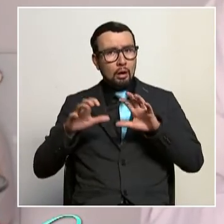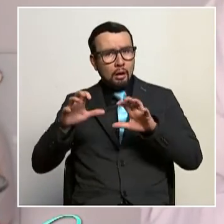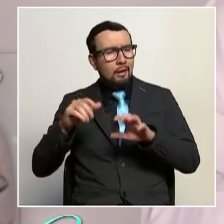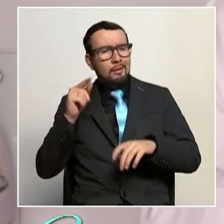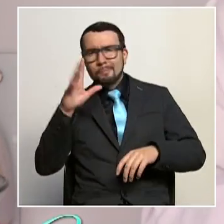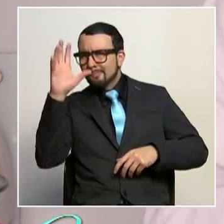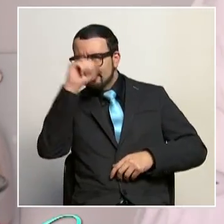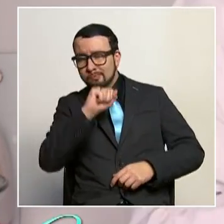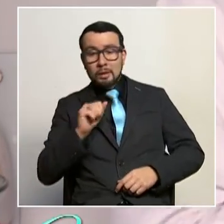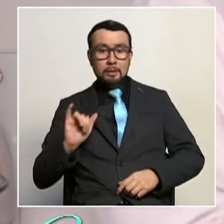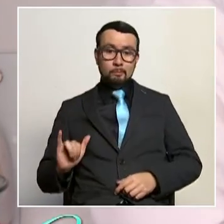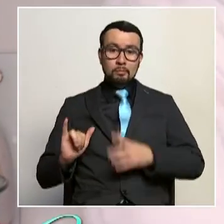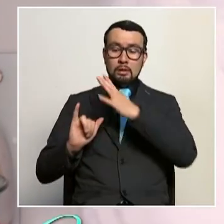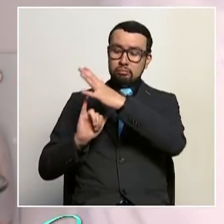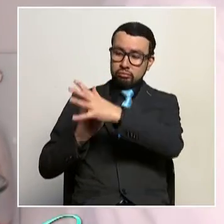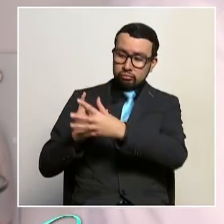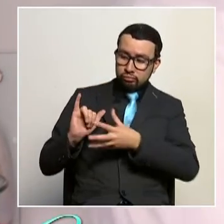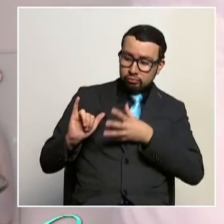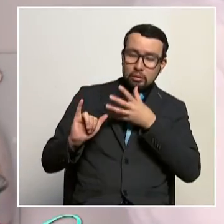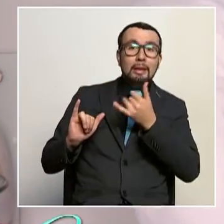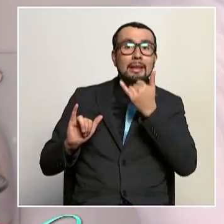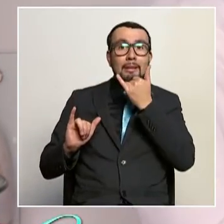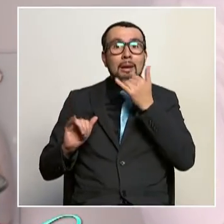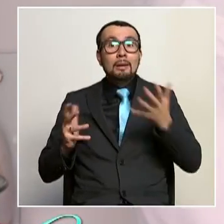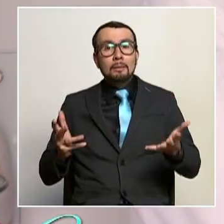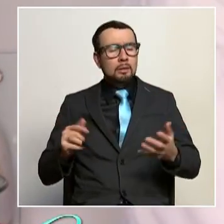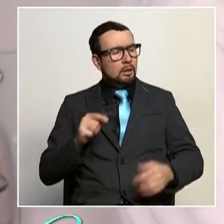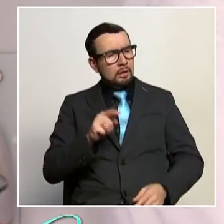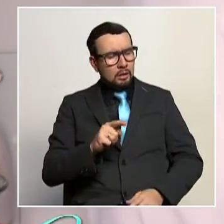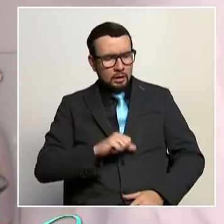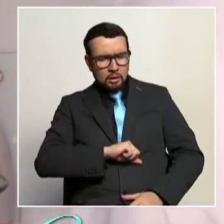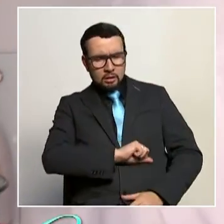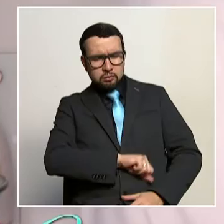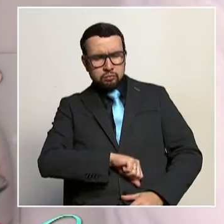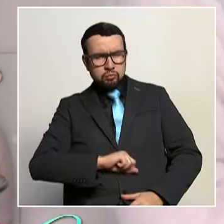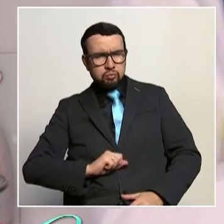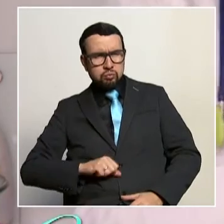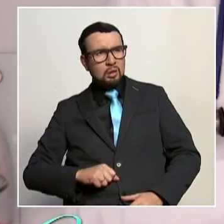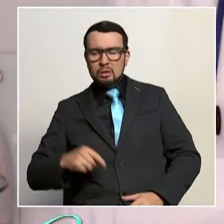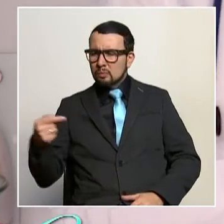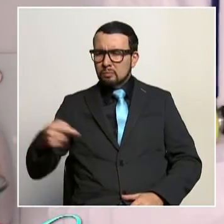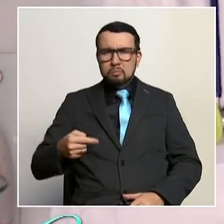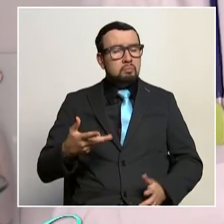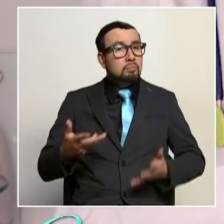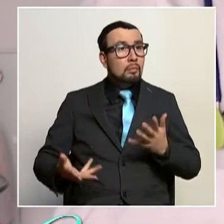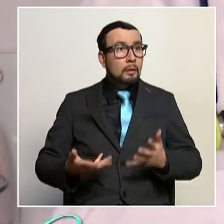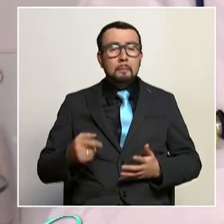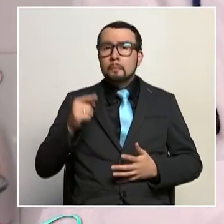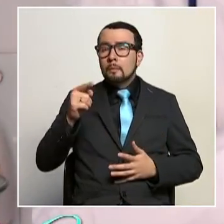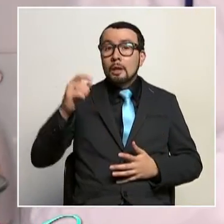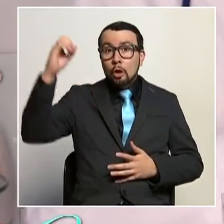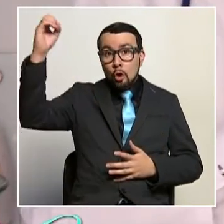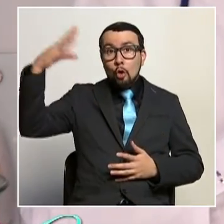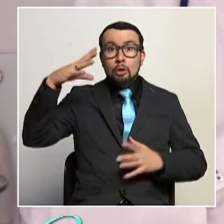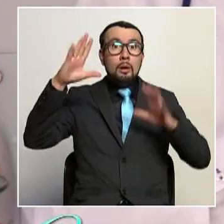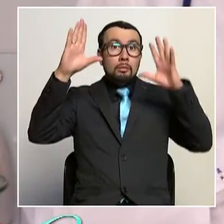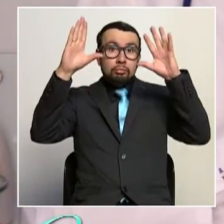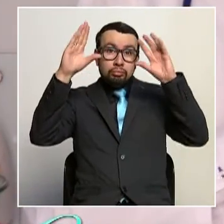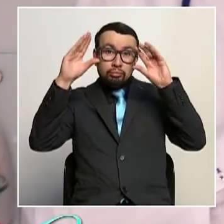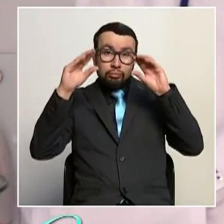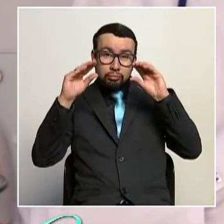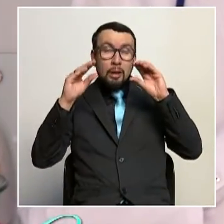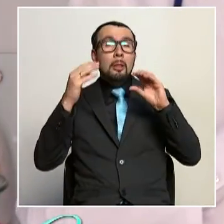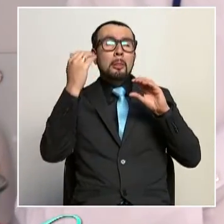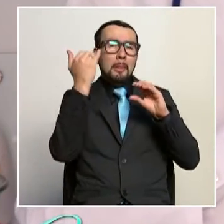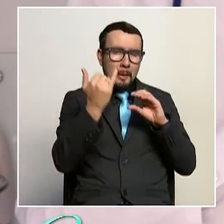ese útero, en esos ovarios. ¿Qué es una ecografía transvaginal y qué equipo se utiliza? Hemos bajado la luz porque estamos ya en sala